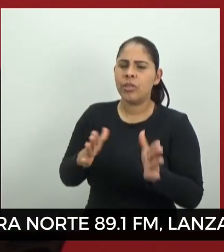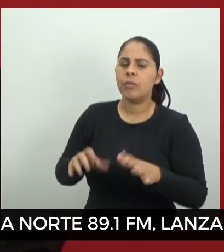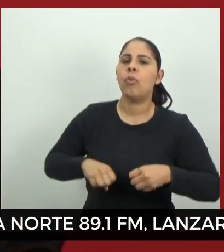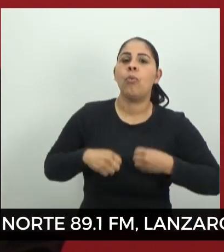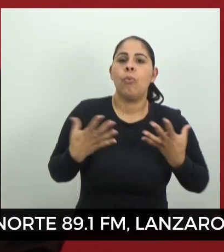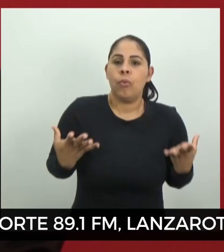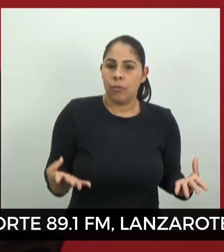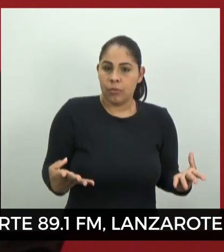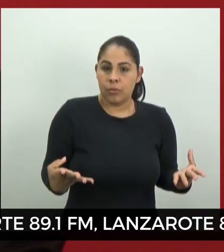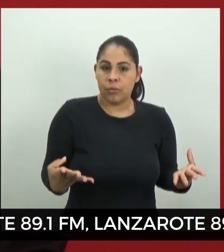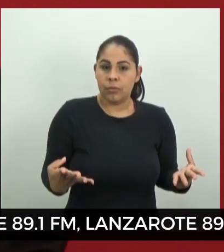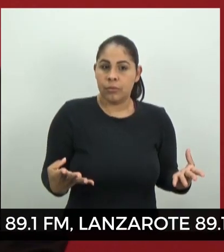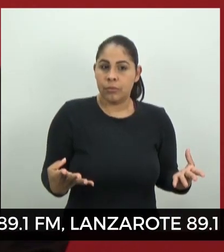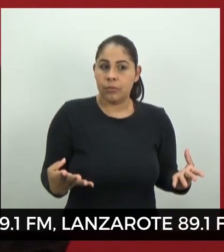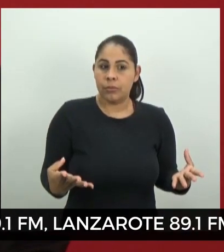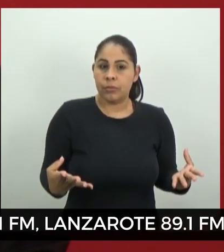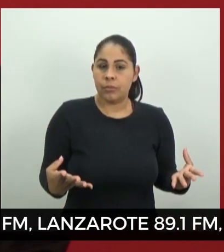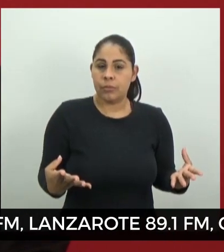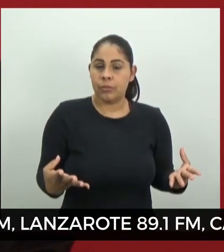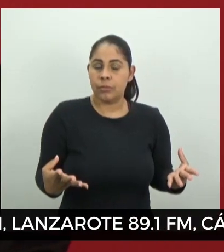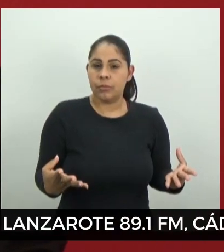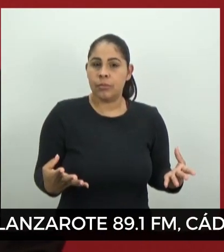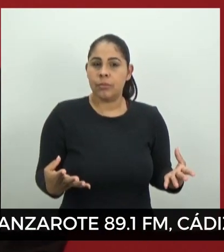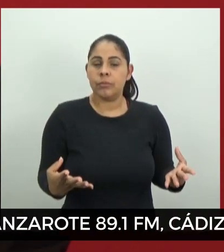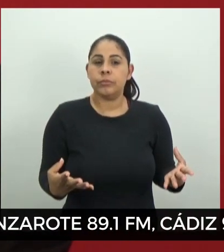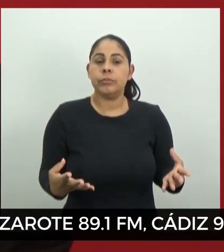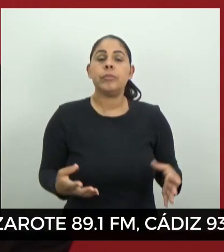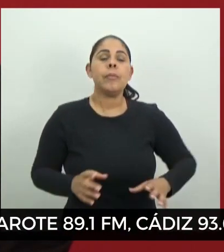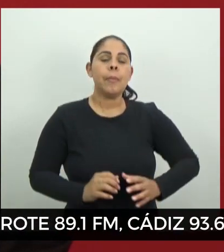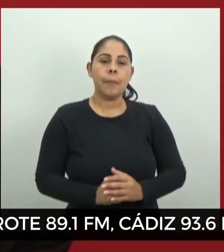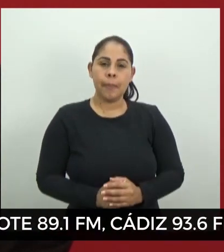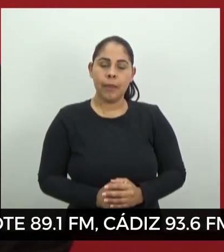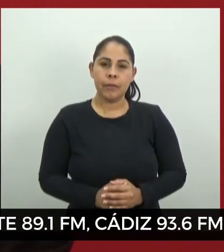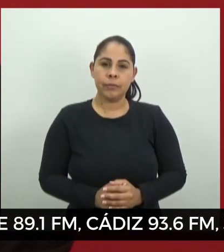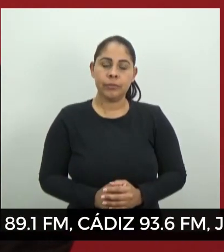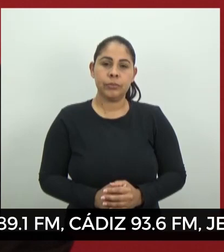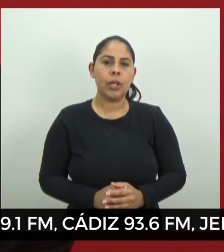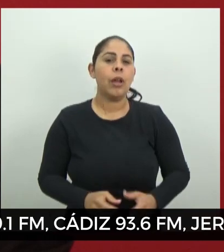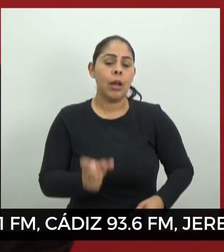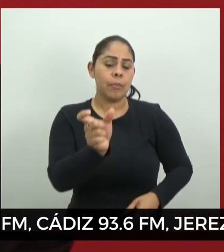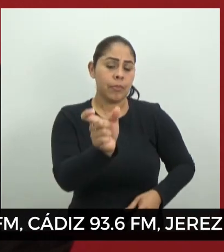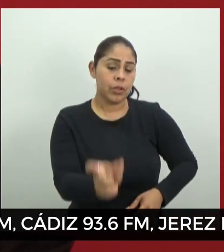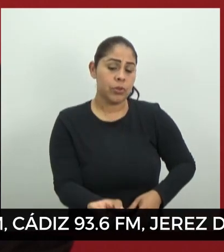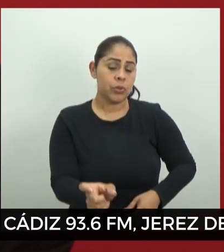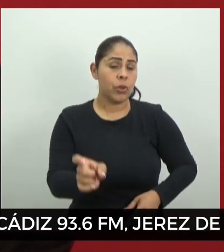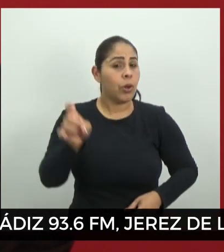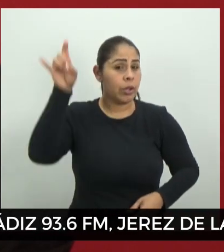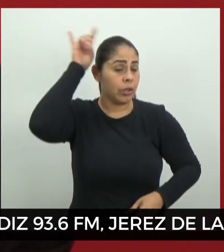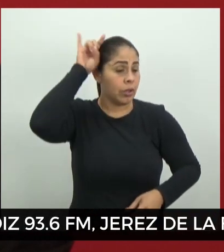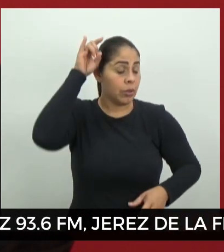Pero antes de entrar a esta enseñanza, cómo orar y cómo tratar a una persona